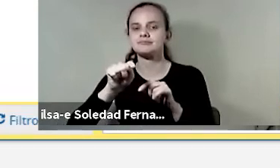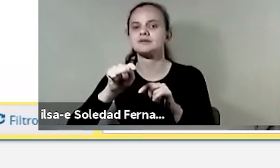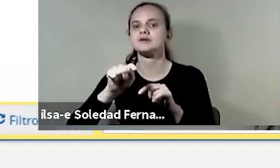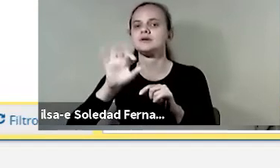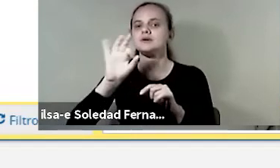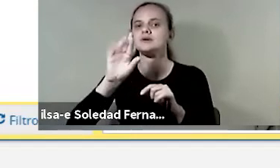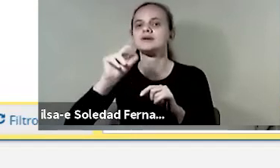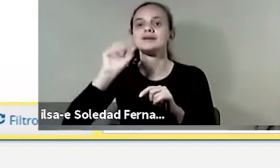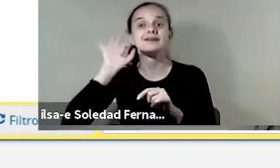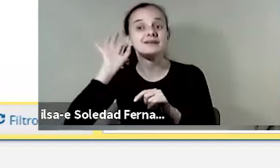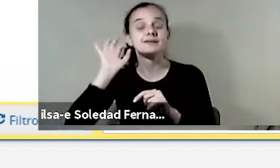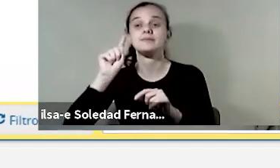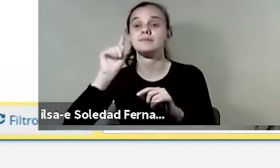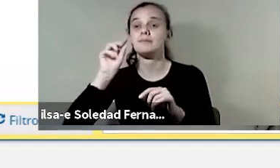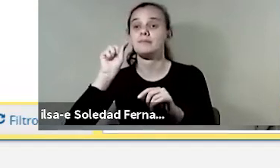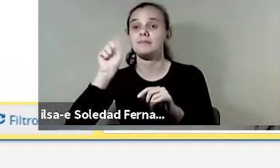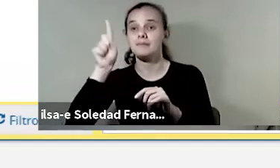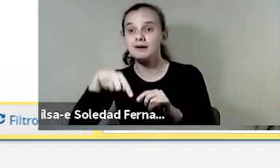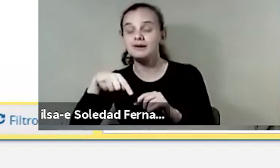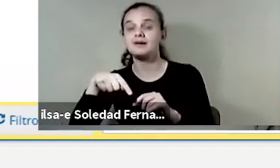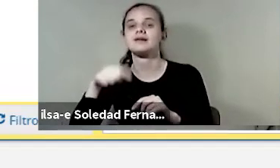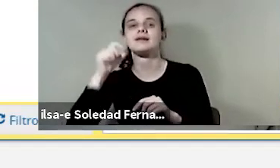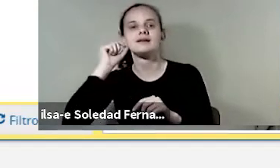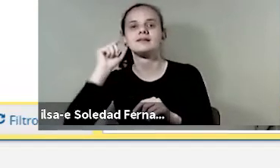¿sí? Es